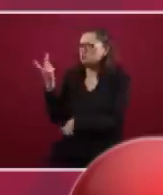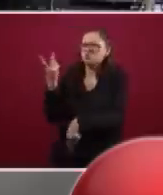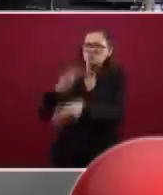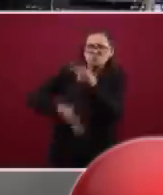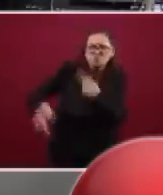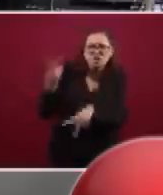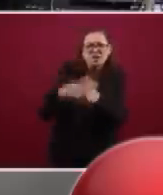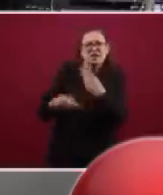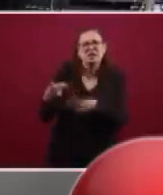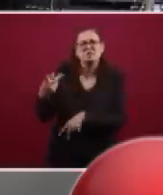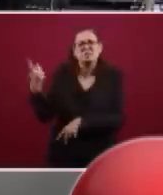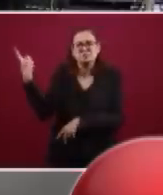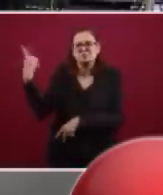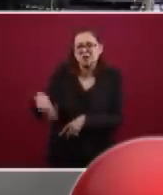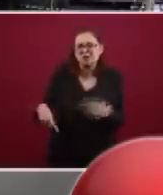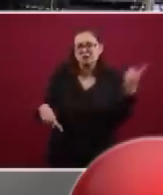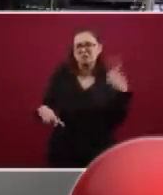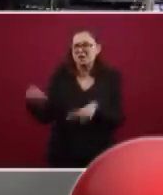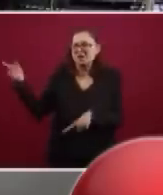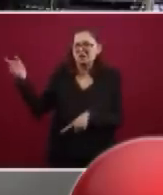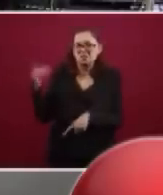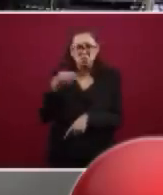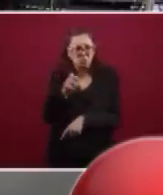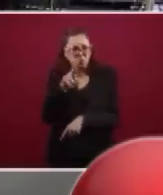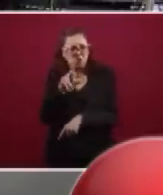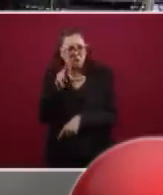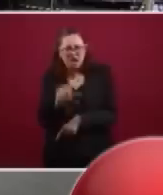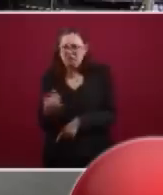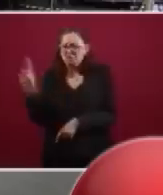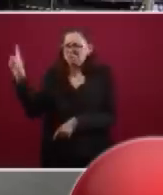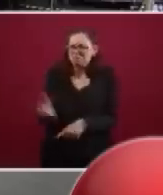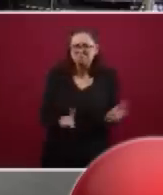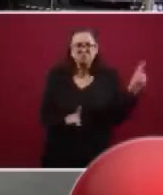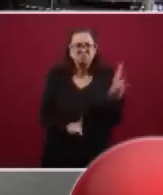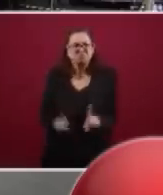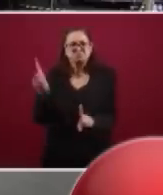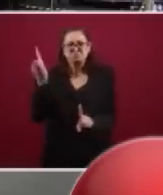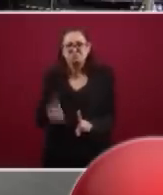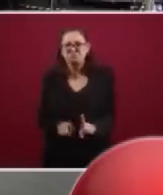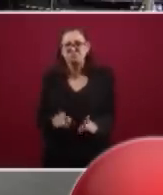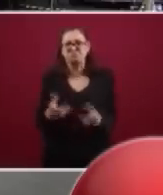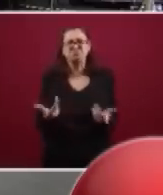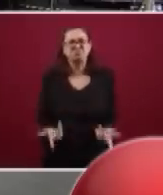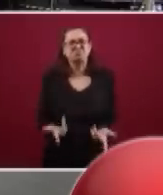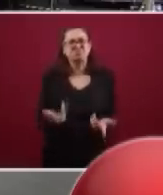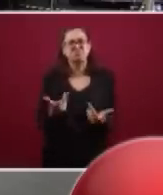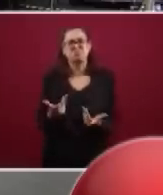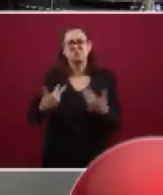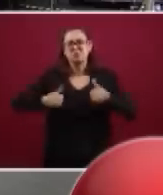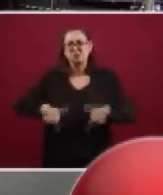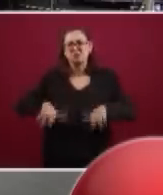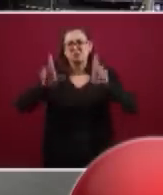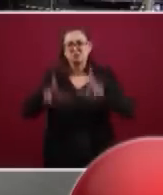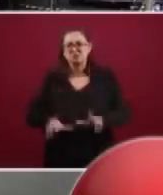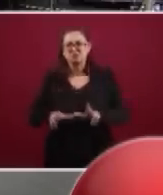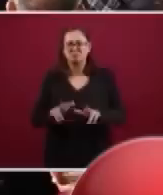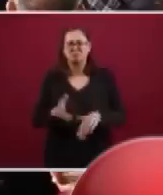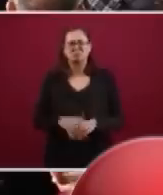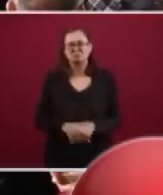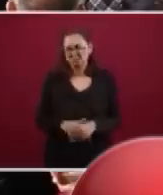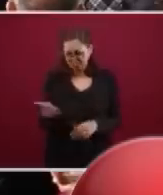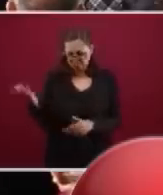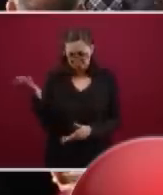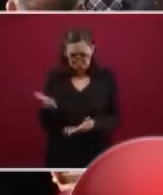estos enviados de las dirigencias estatales de Morena, de pues movimientos de representantes clave?